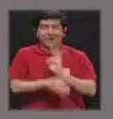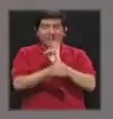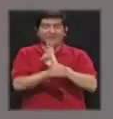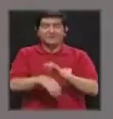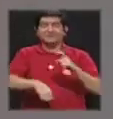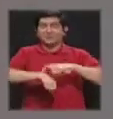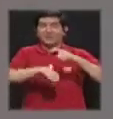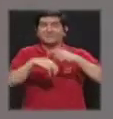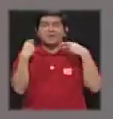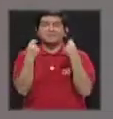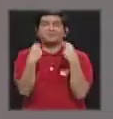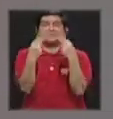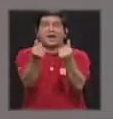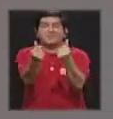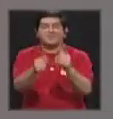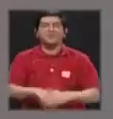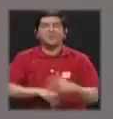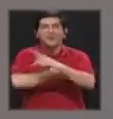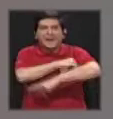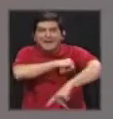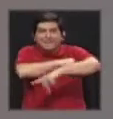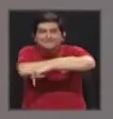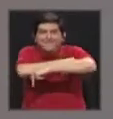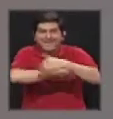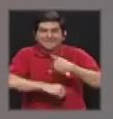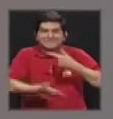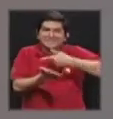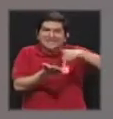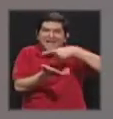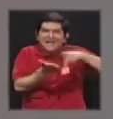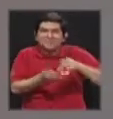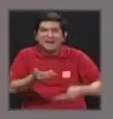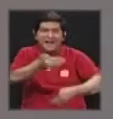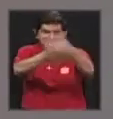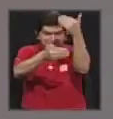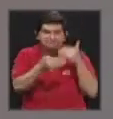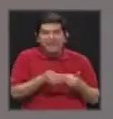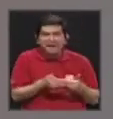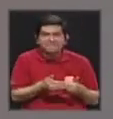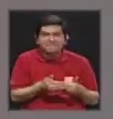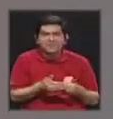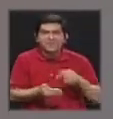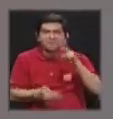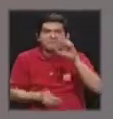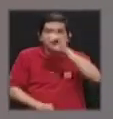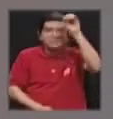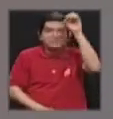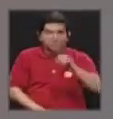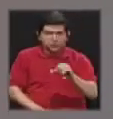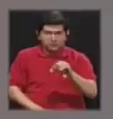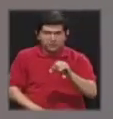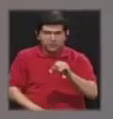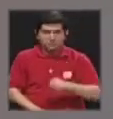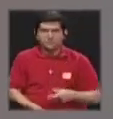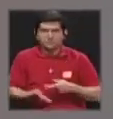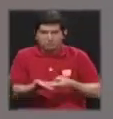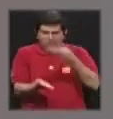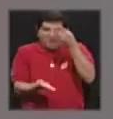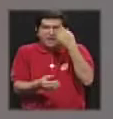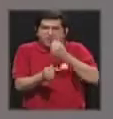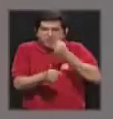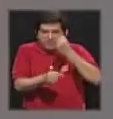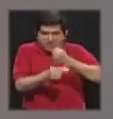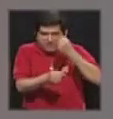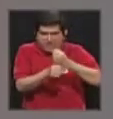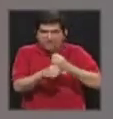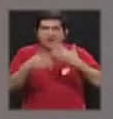tiempo corre. El país tiene que pagarle por adelantado el 20% del costo de la